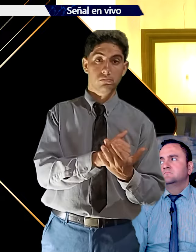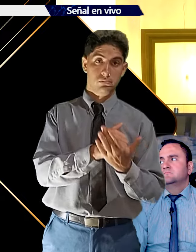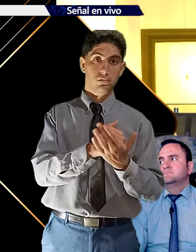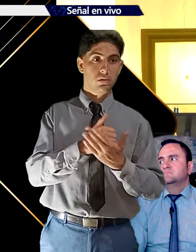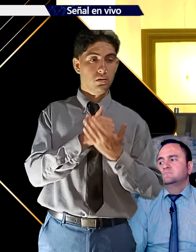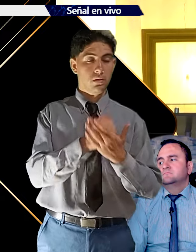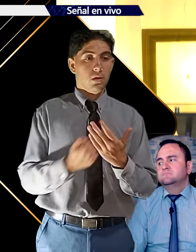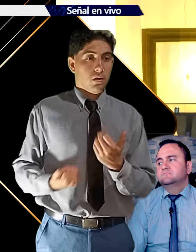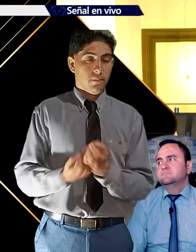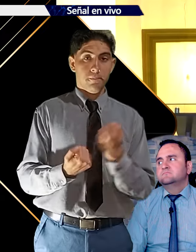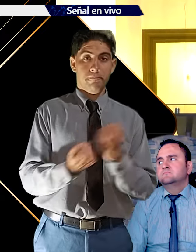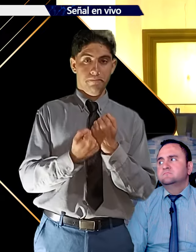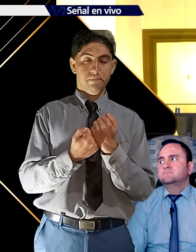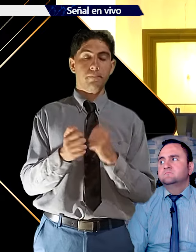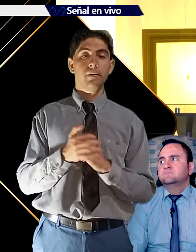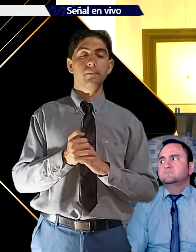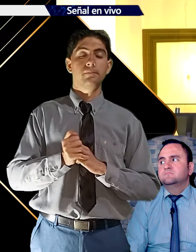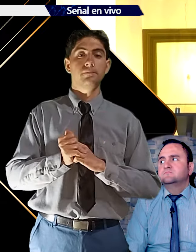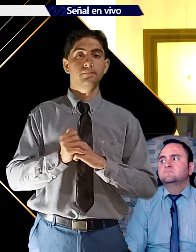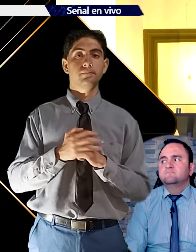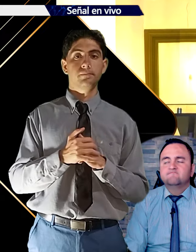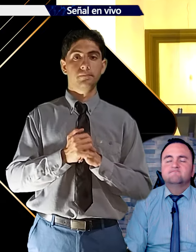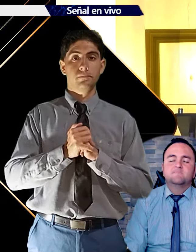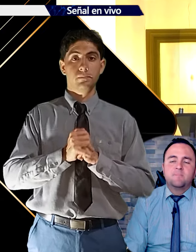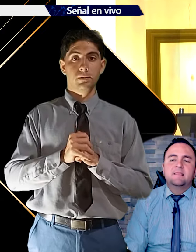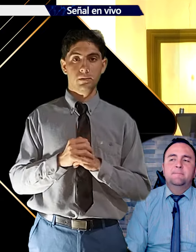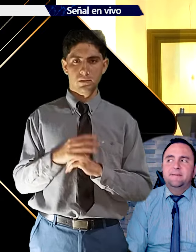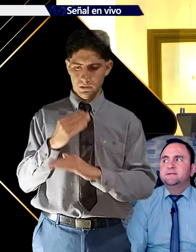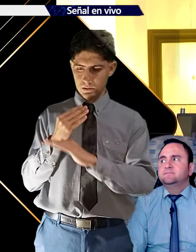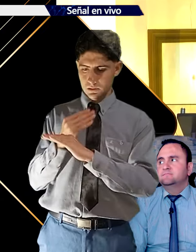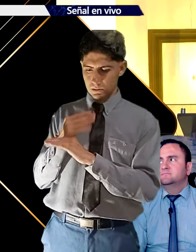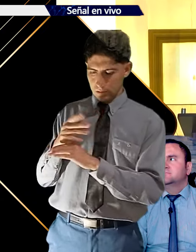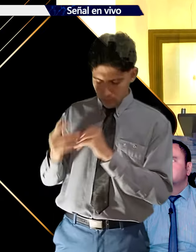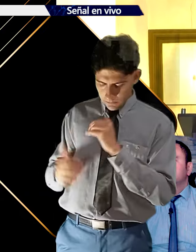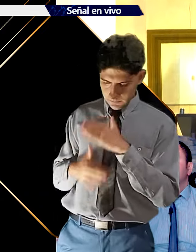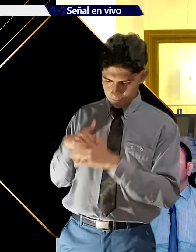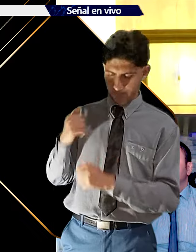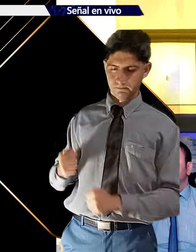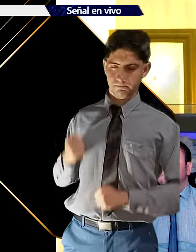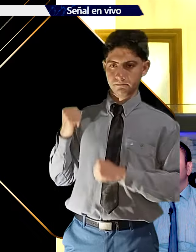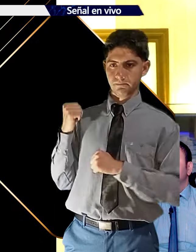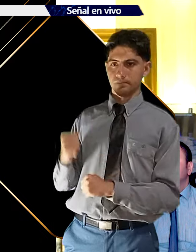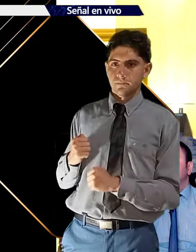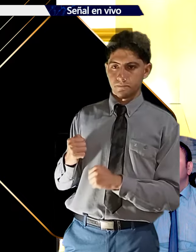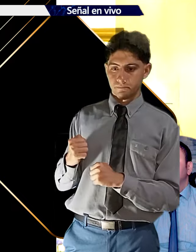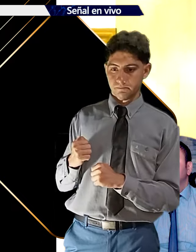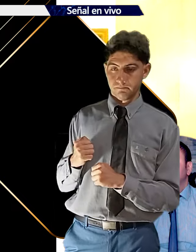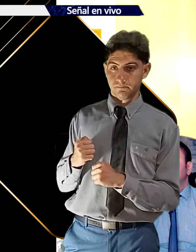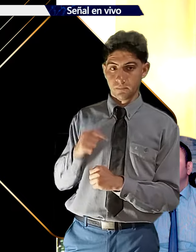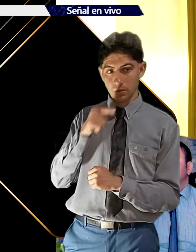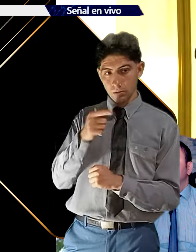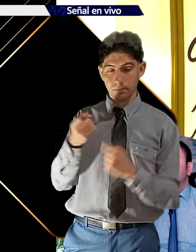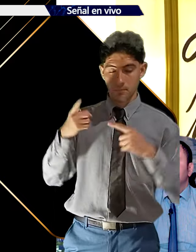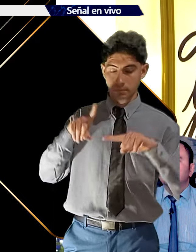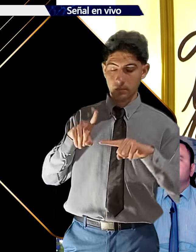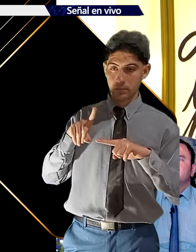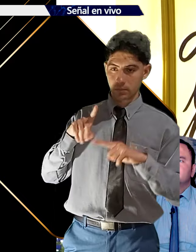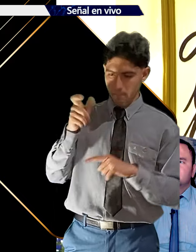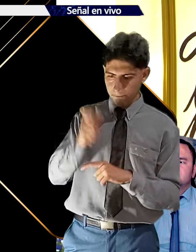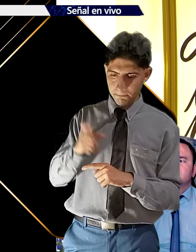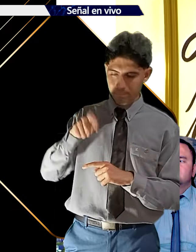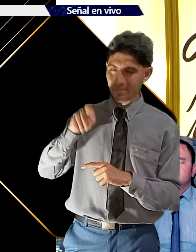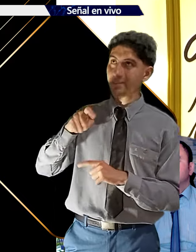ellos, hermano, por favor. Y yo creo que Dios va a traer personas, porque vamos a 8 millones. Pero déjame decirte que una iglesia que se llena de poder, de